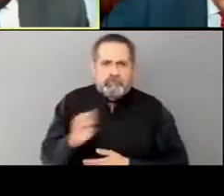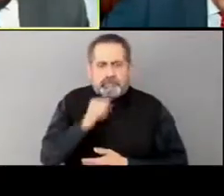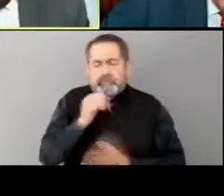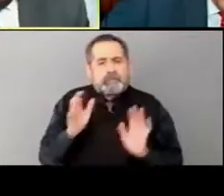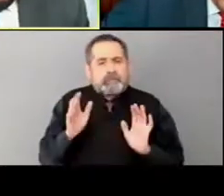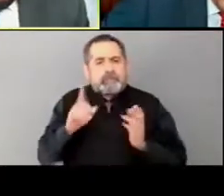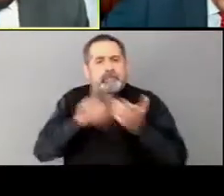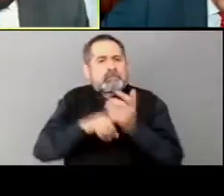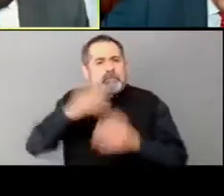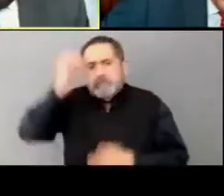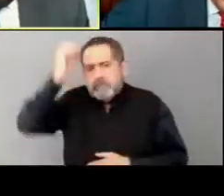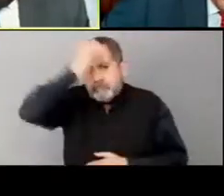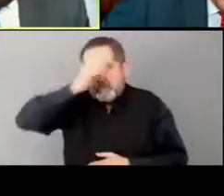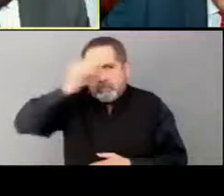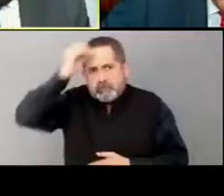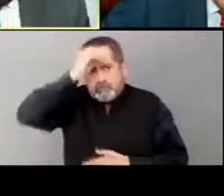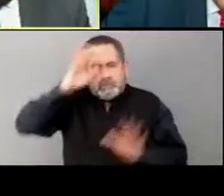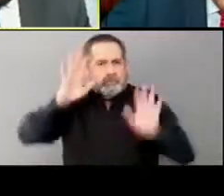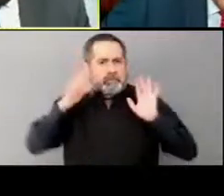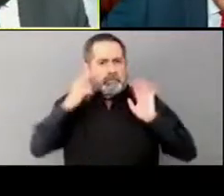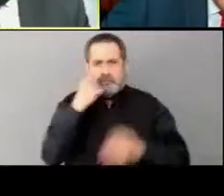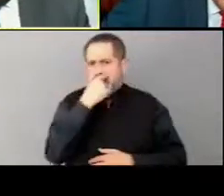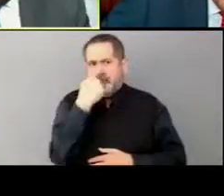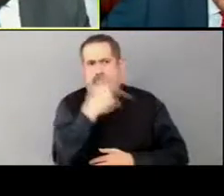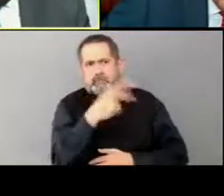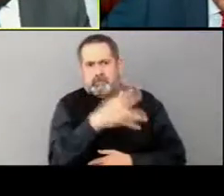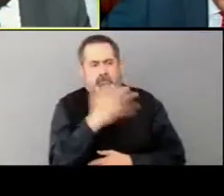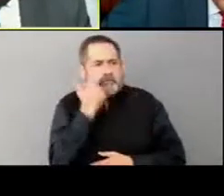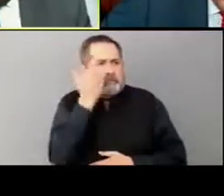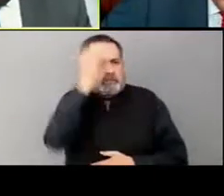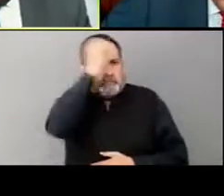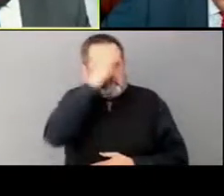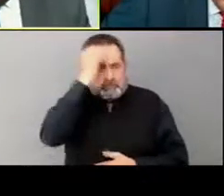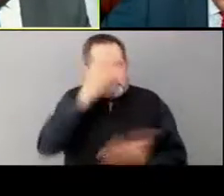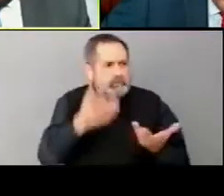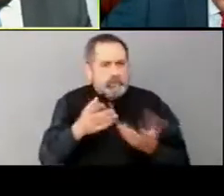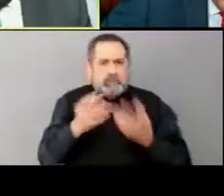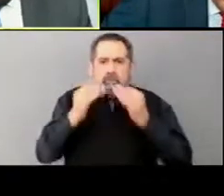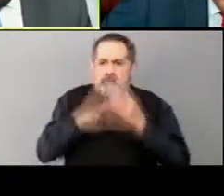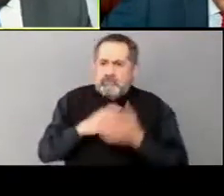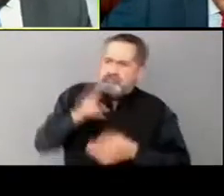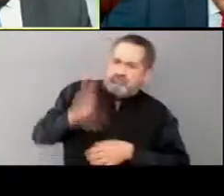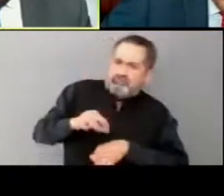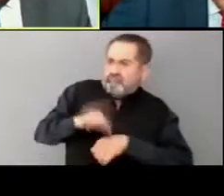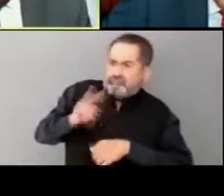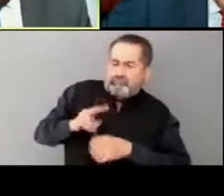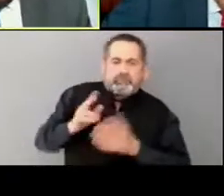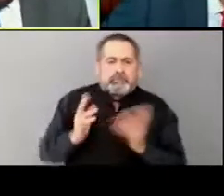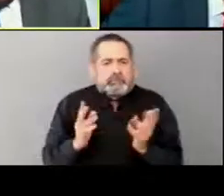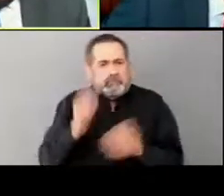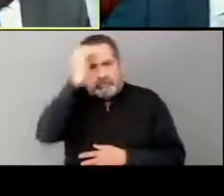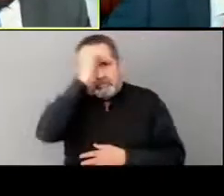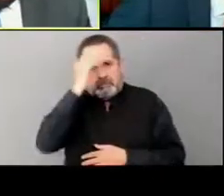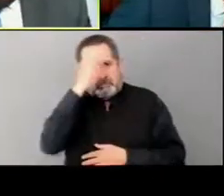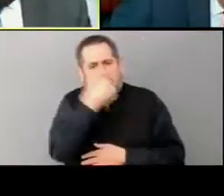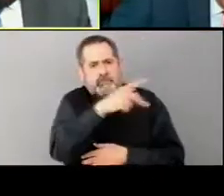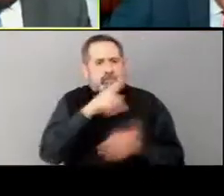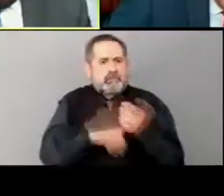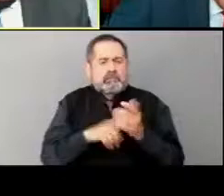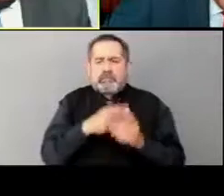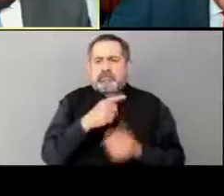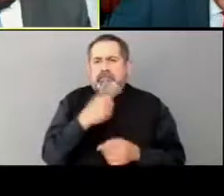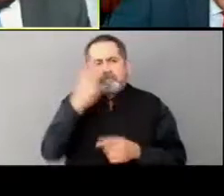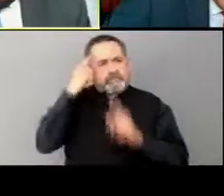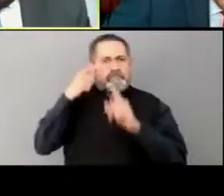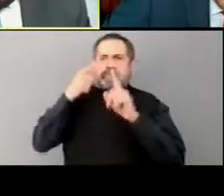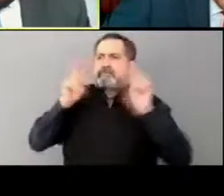de opiniones de lo que el partido político denunciado considera respecto de situaciones de interés general,